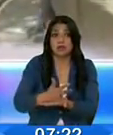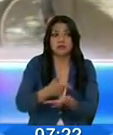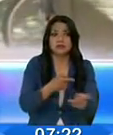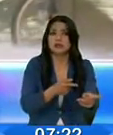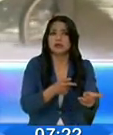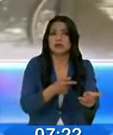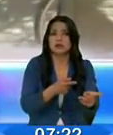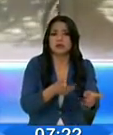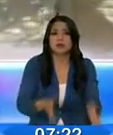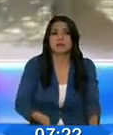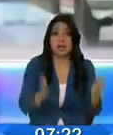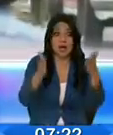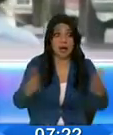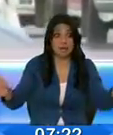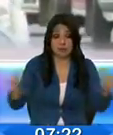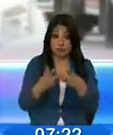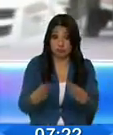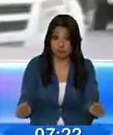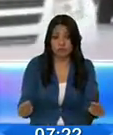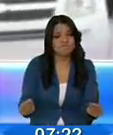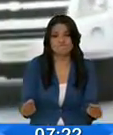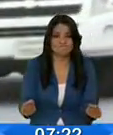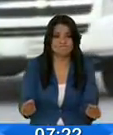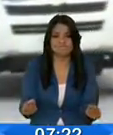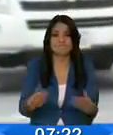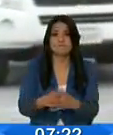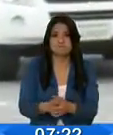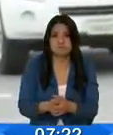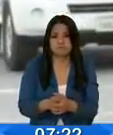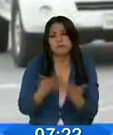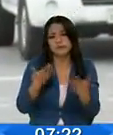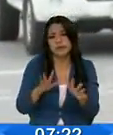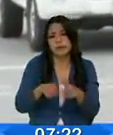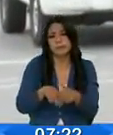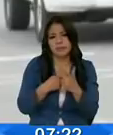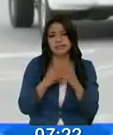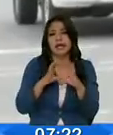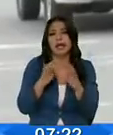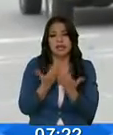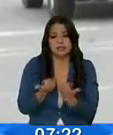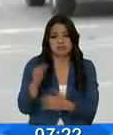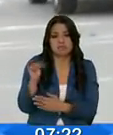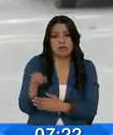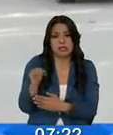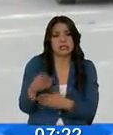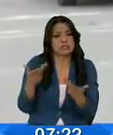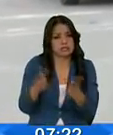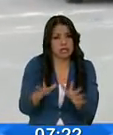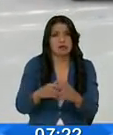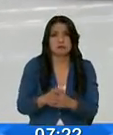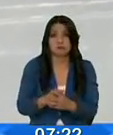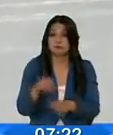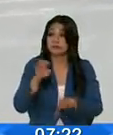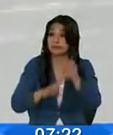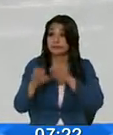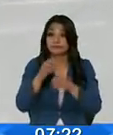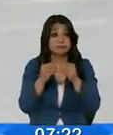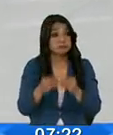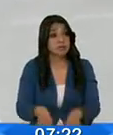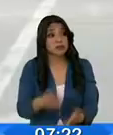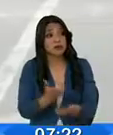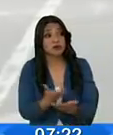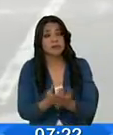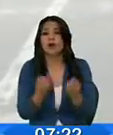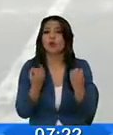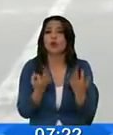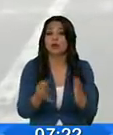la ampliación de una vía. Automáticamente la asistencia a clases se reanuda este martes, quedando por evaluar las pérdidas económicas en estos 7